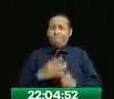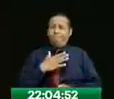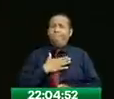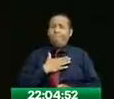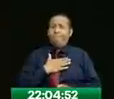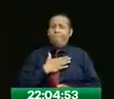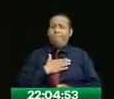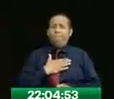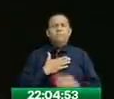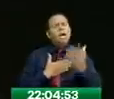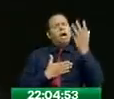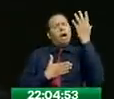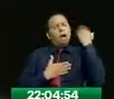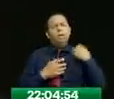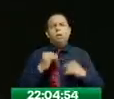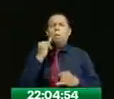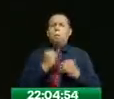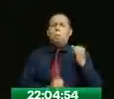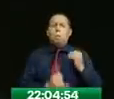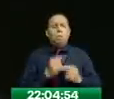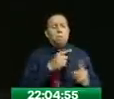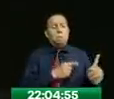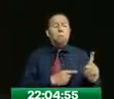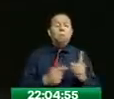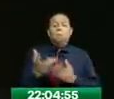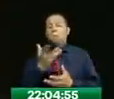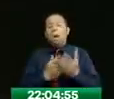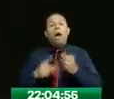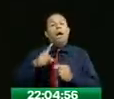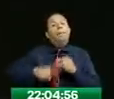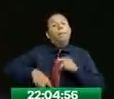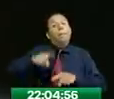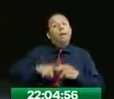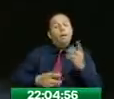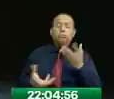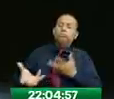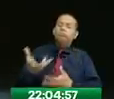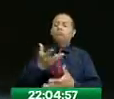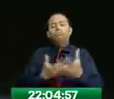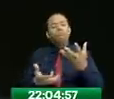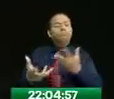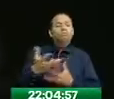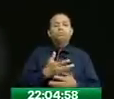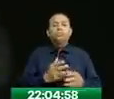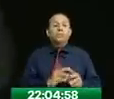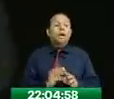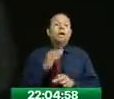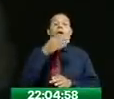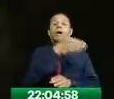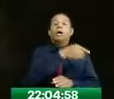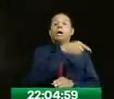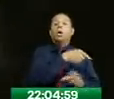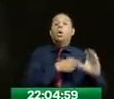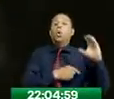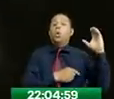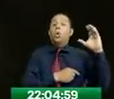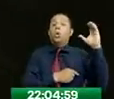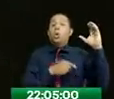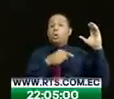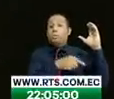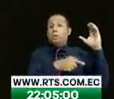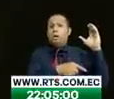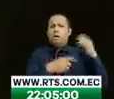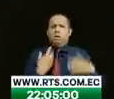fue visto en el poblado junto a unos amigos. Se tenía indicios que había cruzado hasta el corregimiento de La Victoria en Colombia, conocido como un territorio de